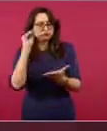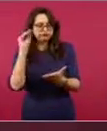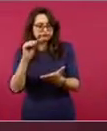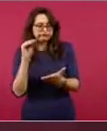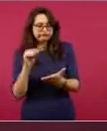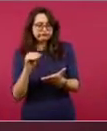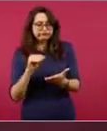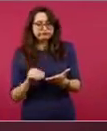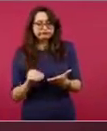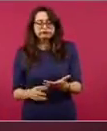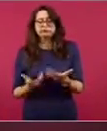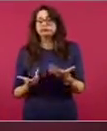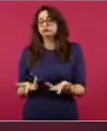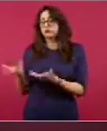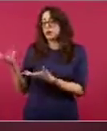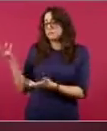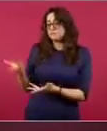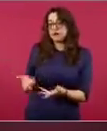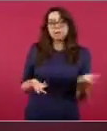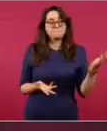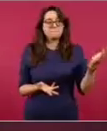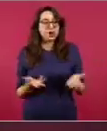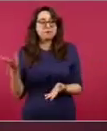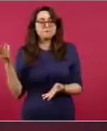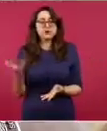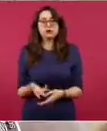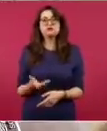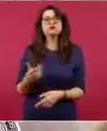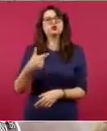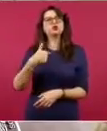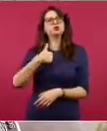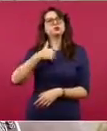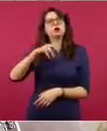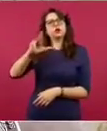diversas partes. Por ejemplo, de los que yo recuerdo,